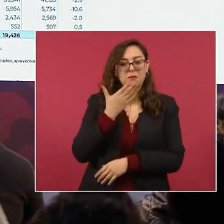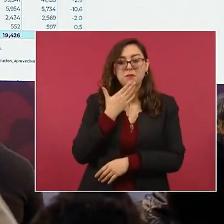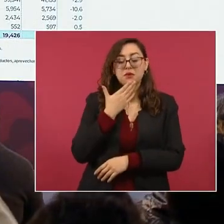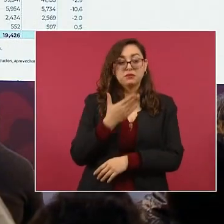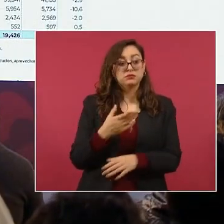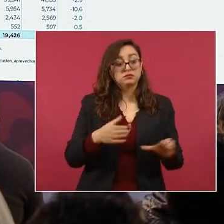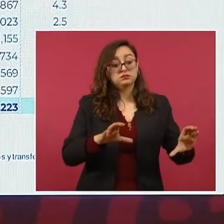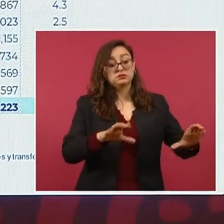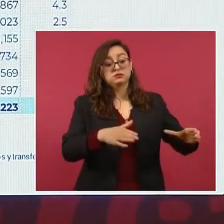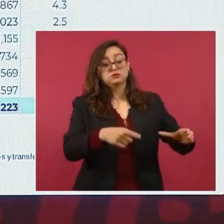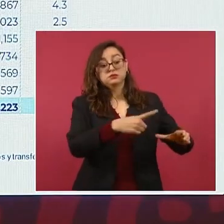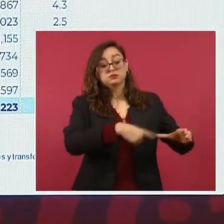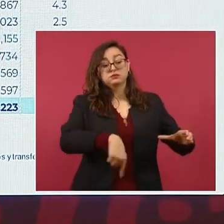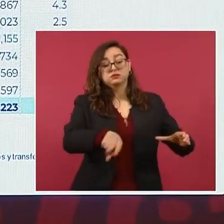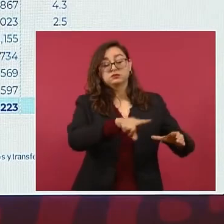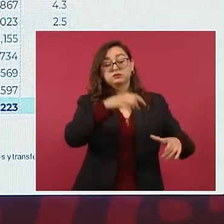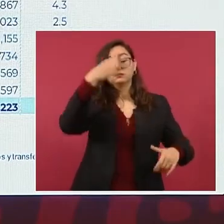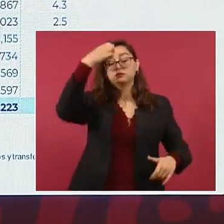está